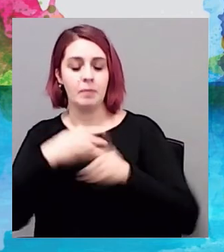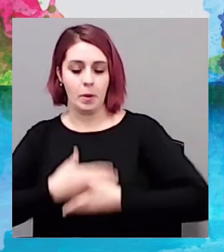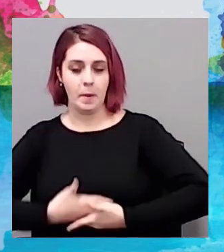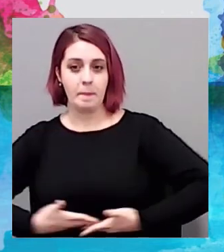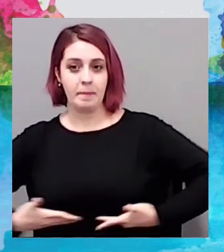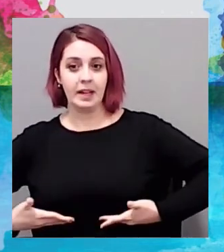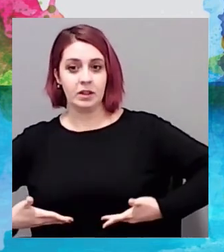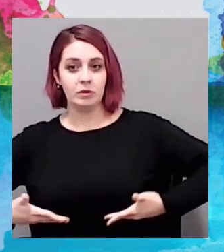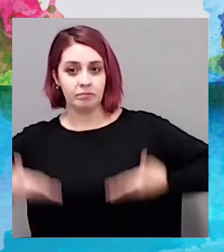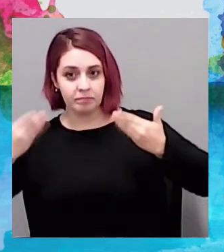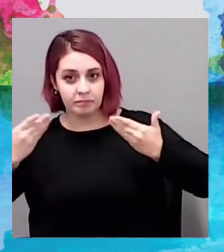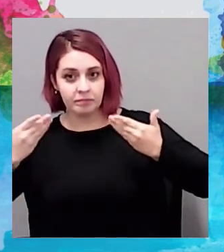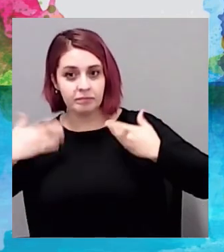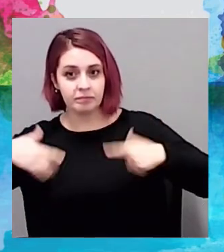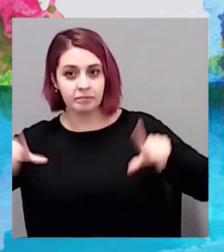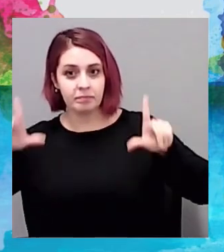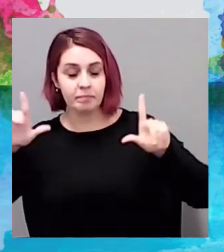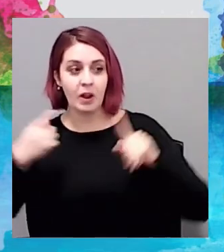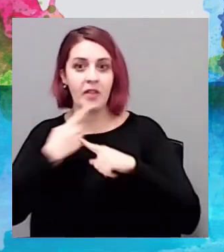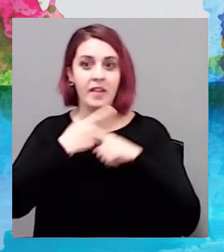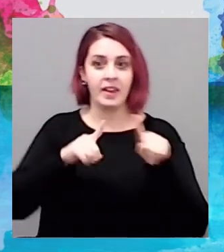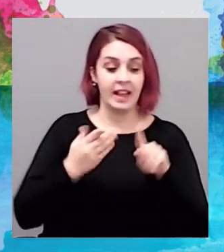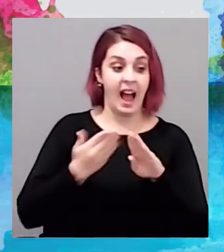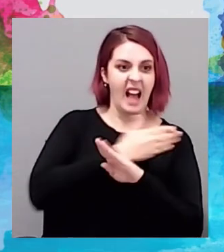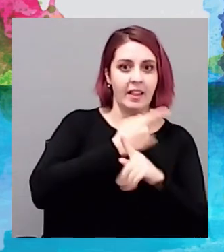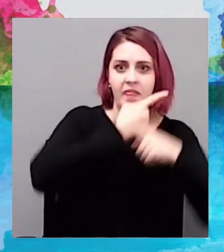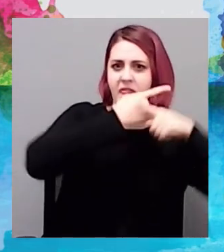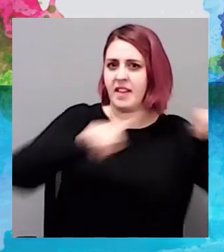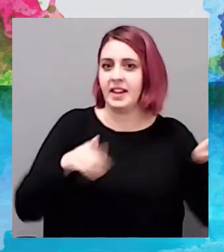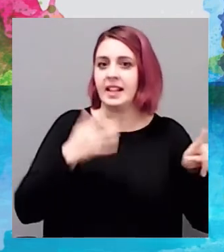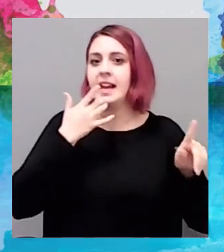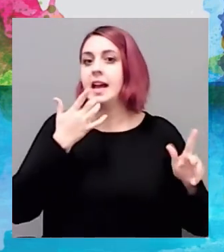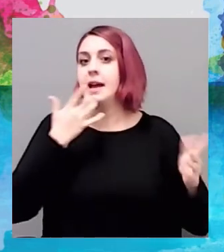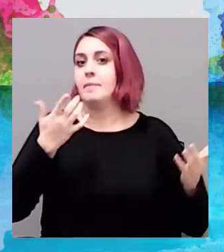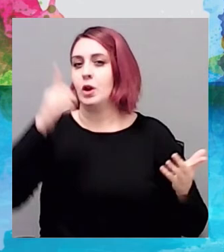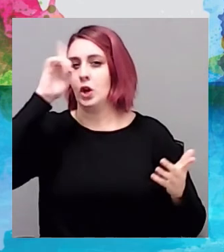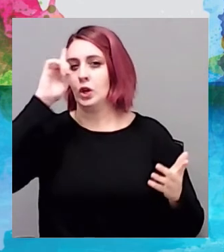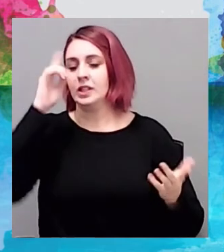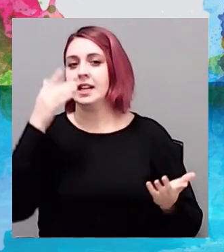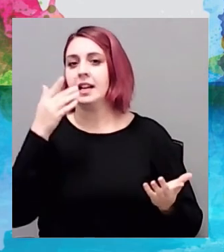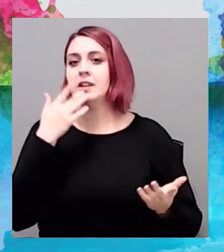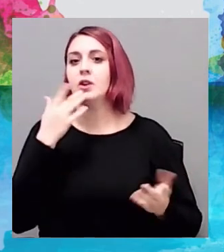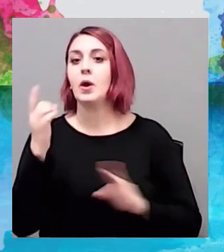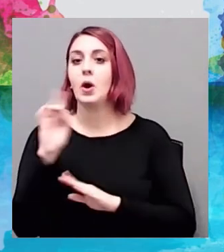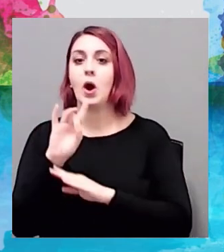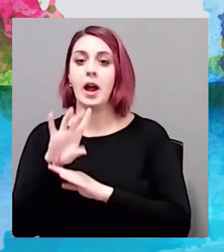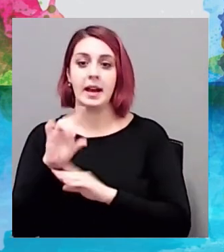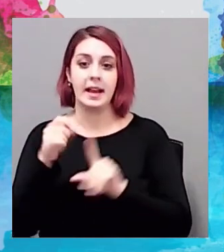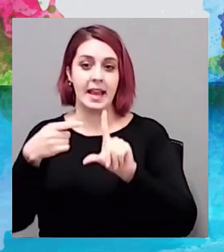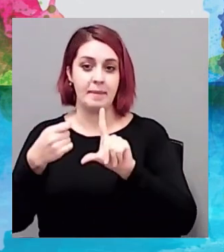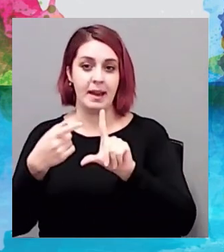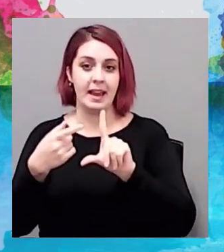pero es muy diferente a la obra anterior. ¿Qué diferencia haríais? No sé, en el correo que espero que